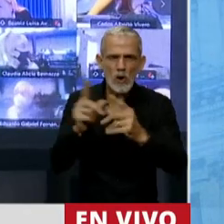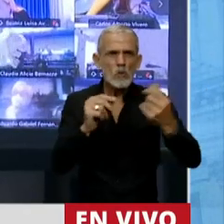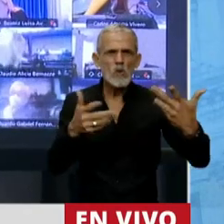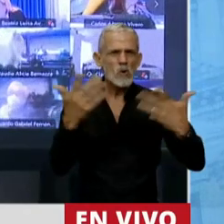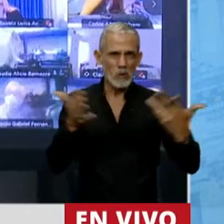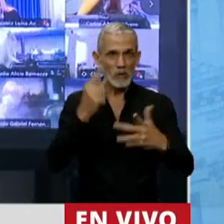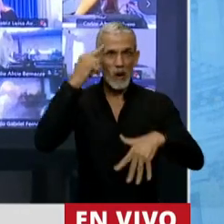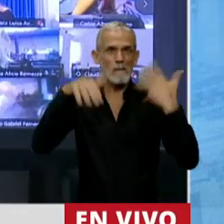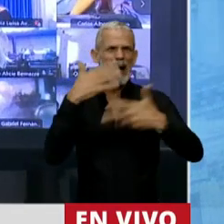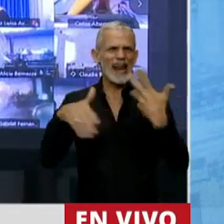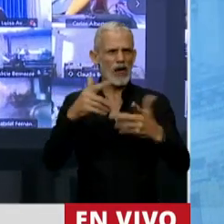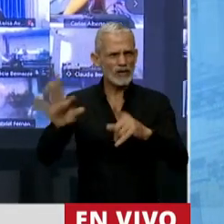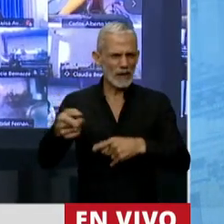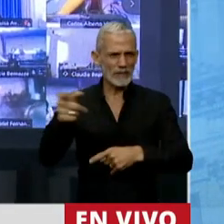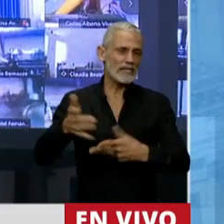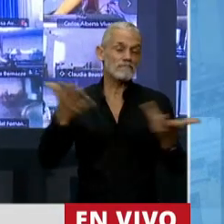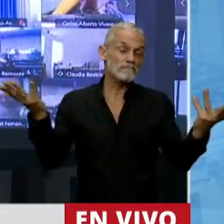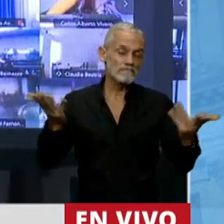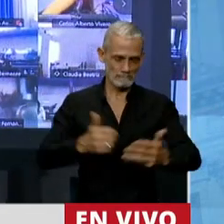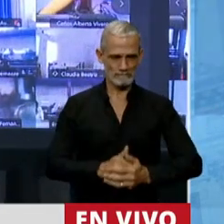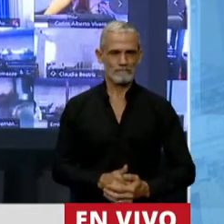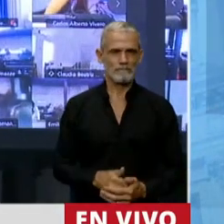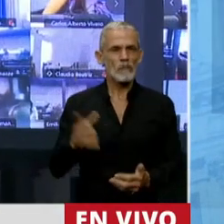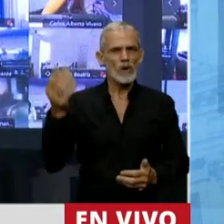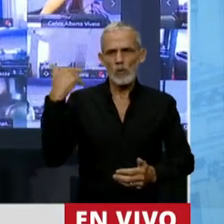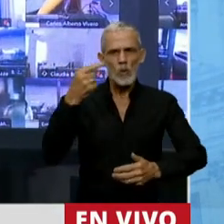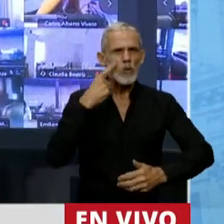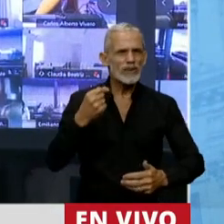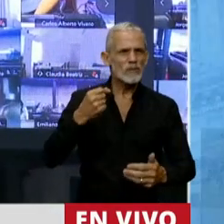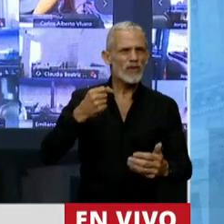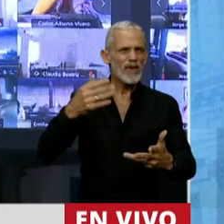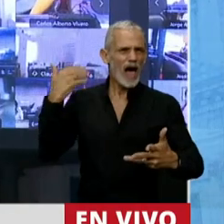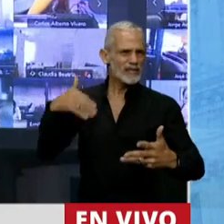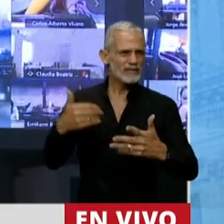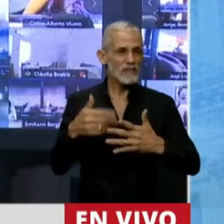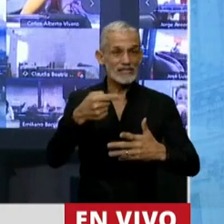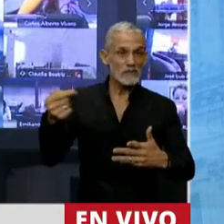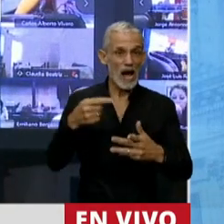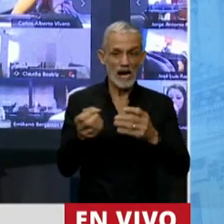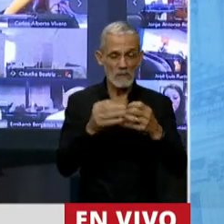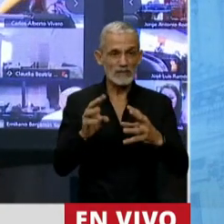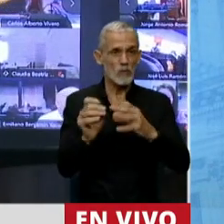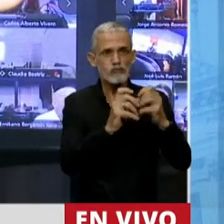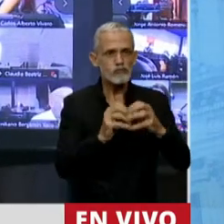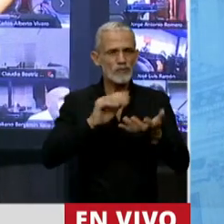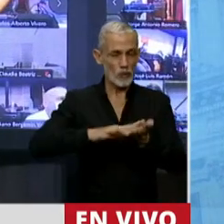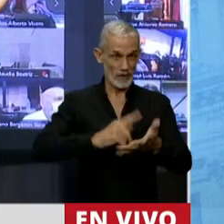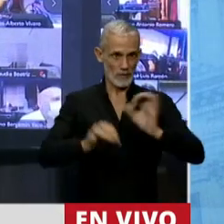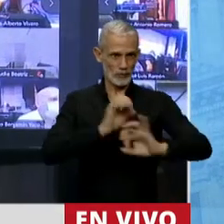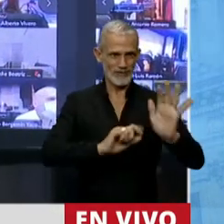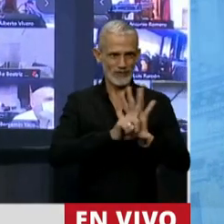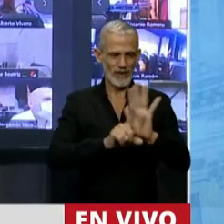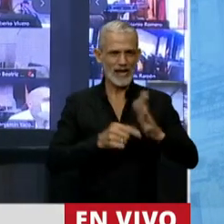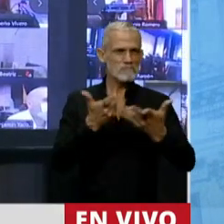así que bueno. Yo creo que estos últimos días, estas últimas semanas, cuando comenzamos el debate sobre este proyecto de